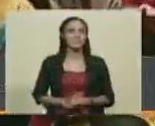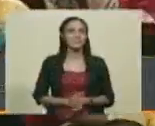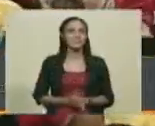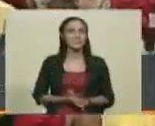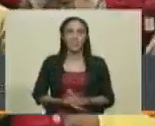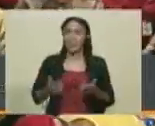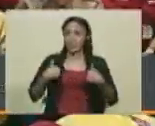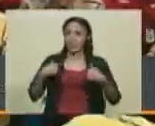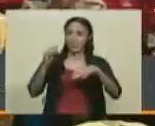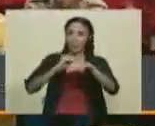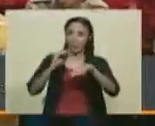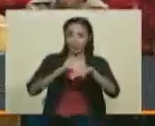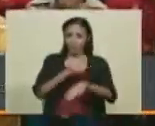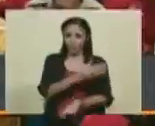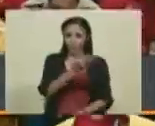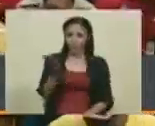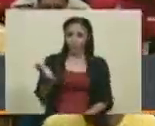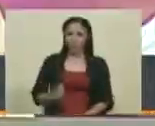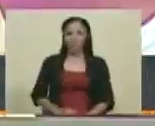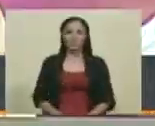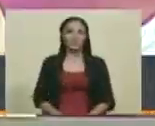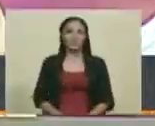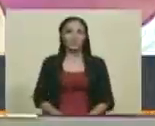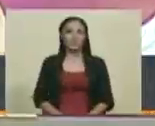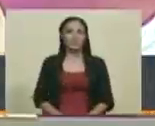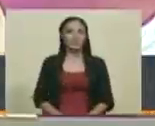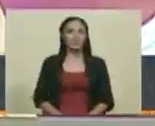yo les digo, compañeros, es un gran esfuerzo